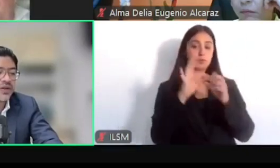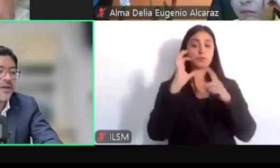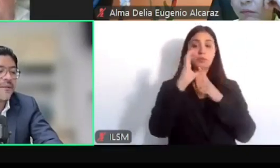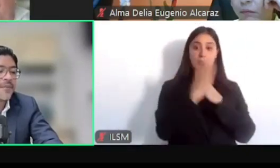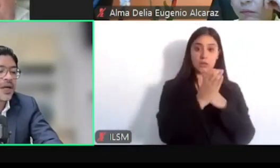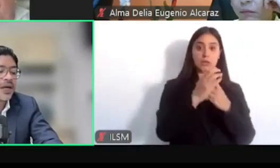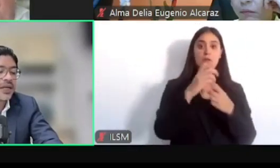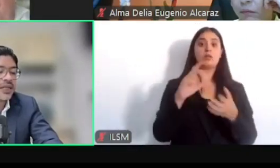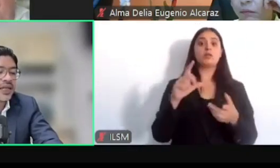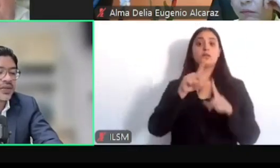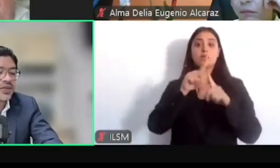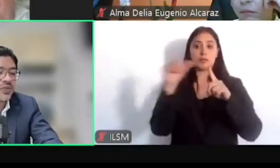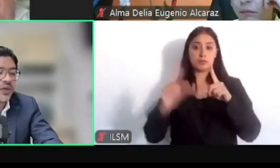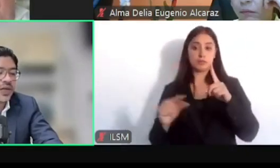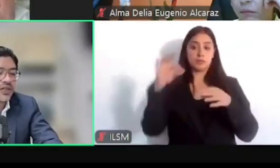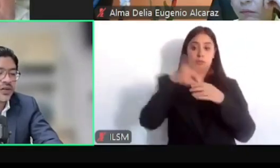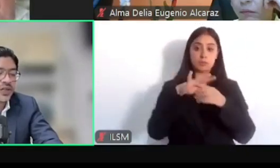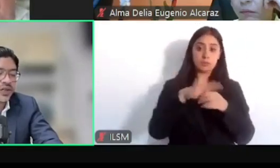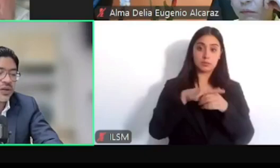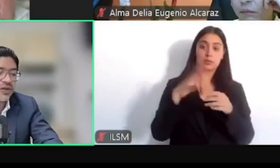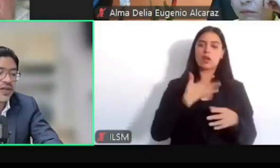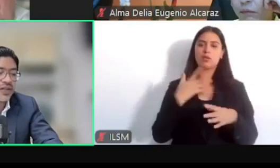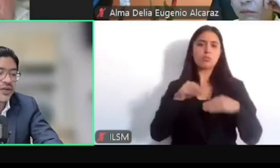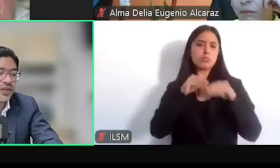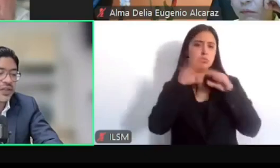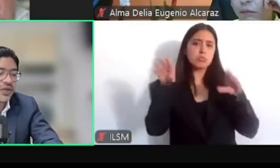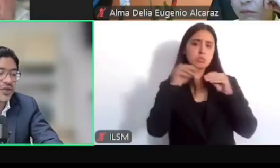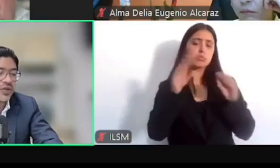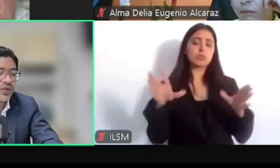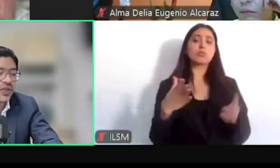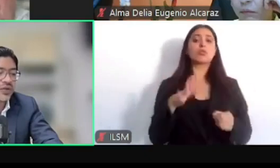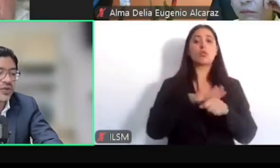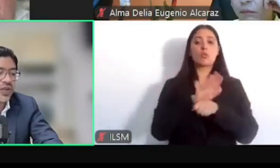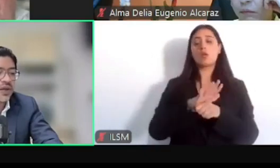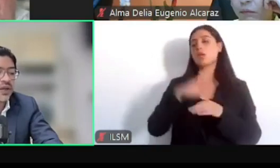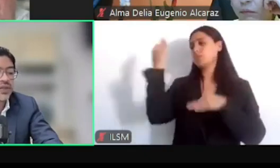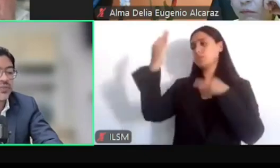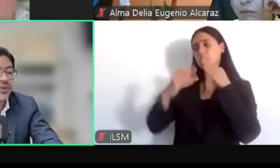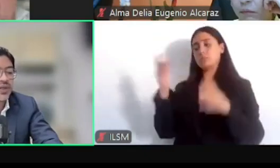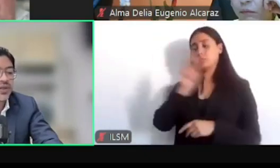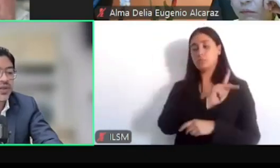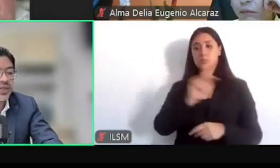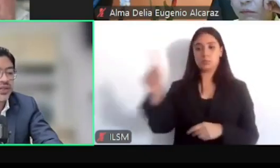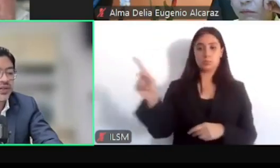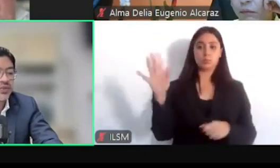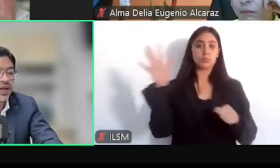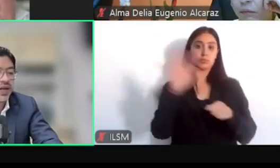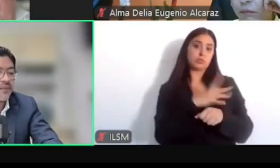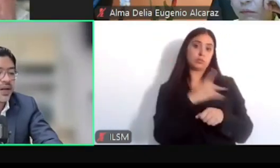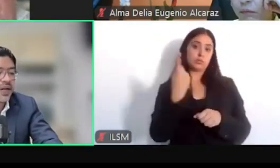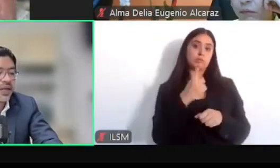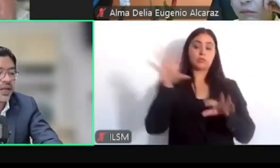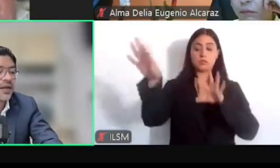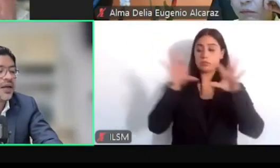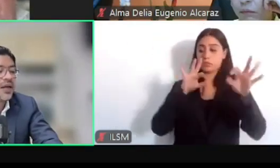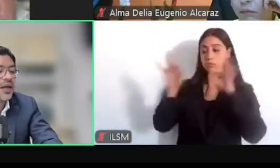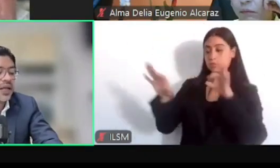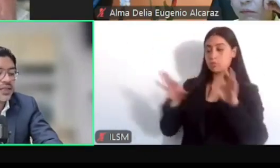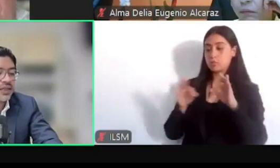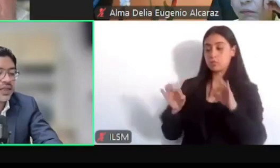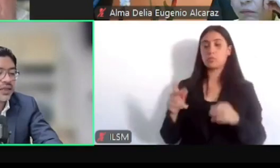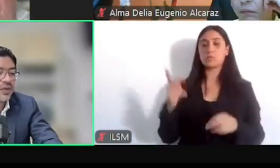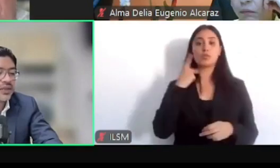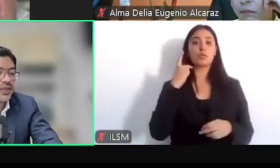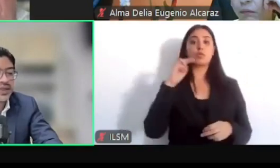elecciones realizara sus publicaciones y notificaciones en todos los actos derivados del proceso de selección de morena para elegir